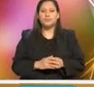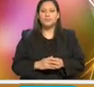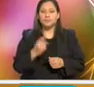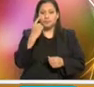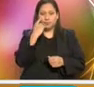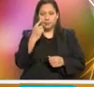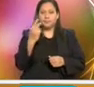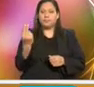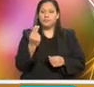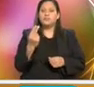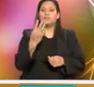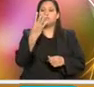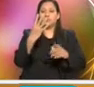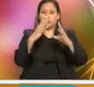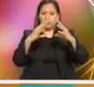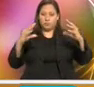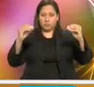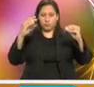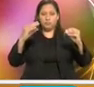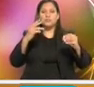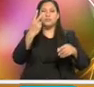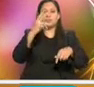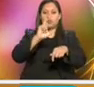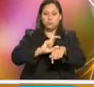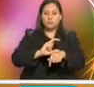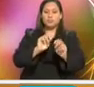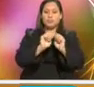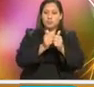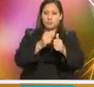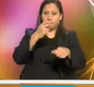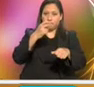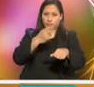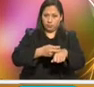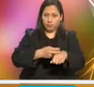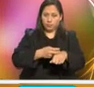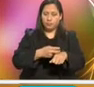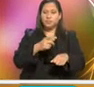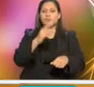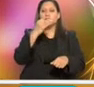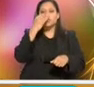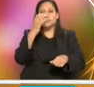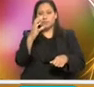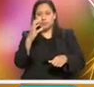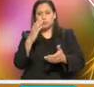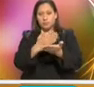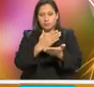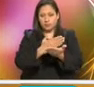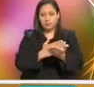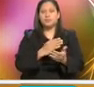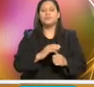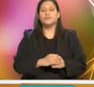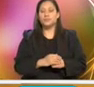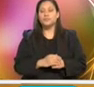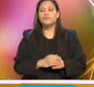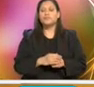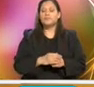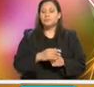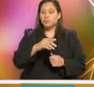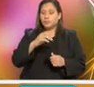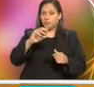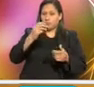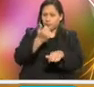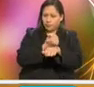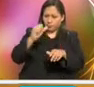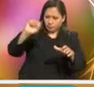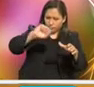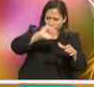Mira, el trapito, vamos a a necesitar aquí. 4 calabazas grandes, 2 huevos, pan molido Sí. en cantidad suficiente, cilantro picado en cantidad suficiente, una cucharada de